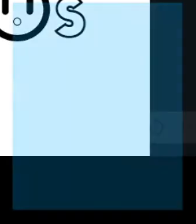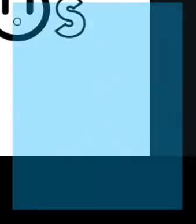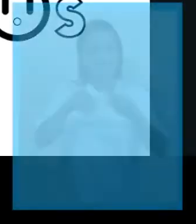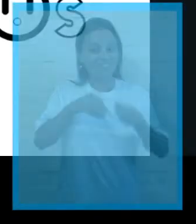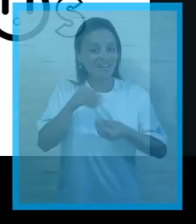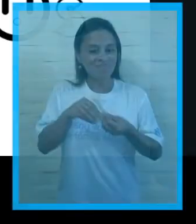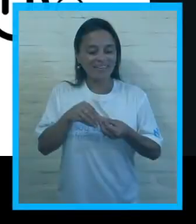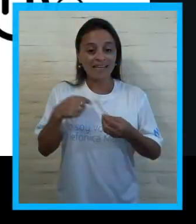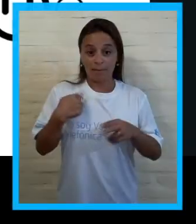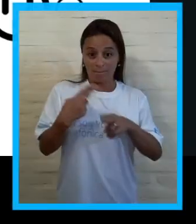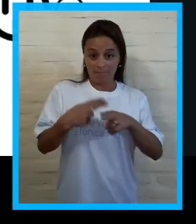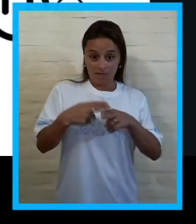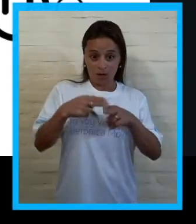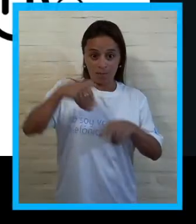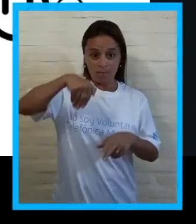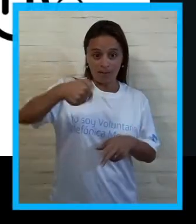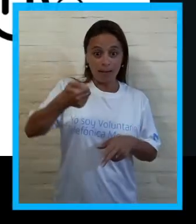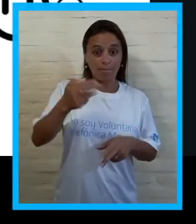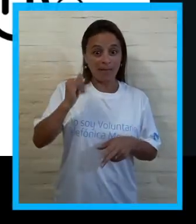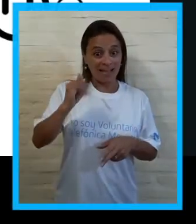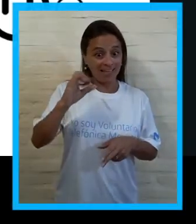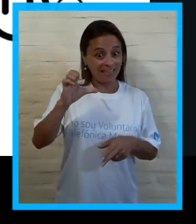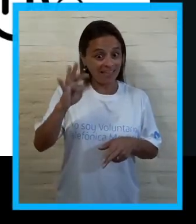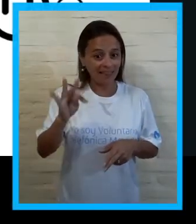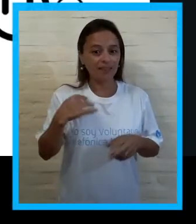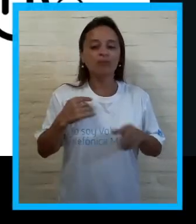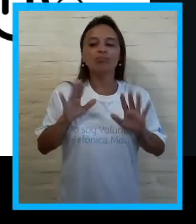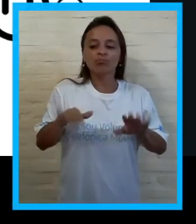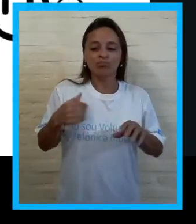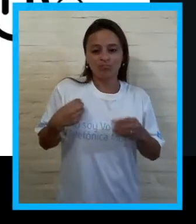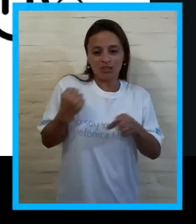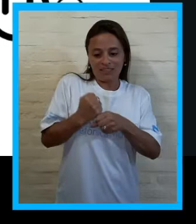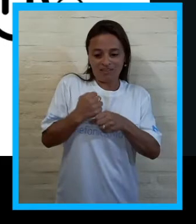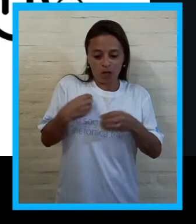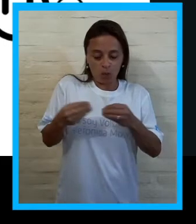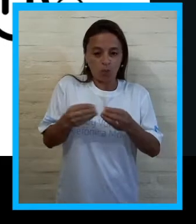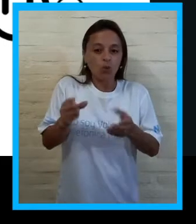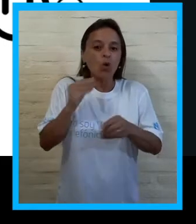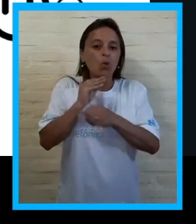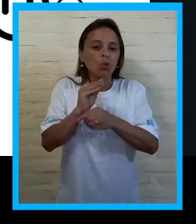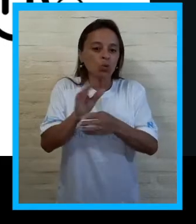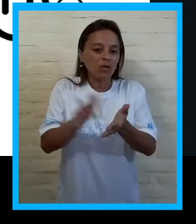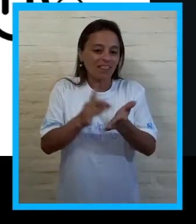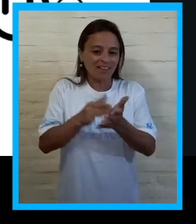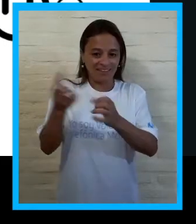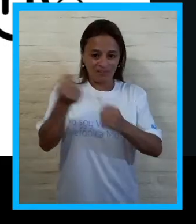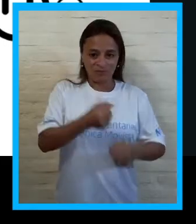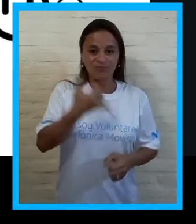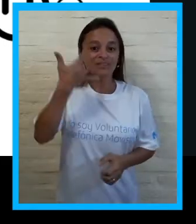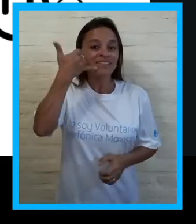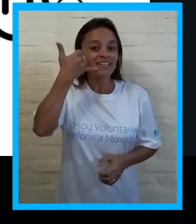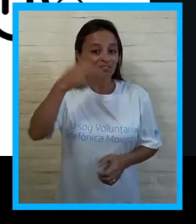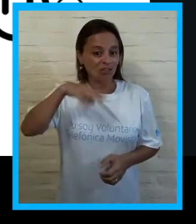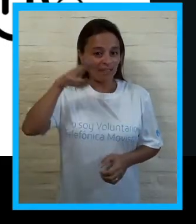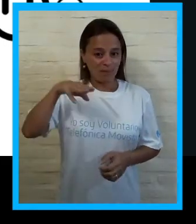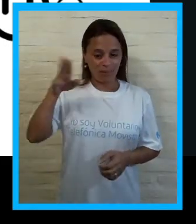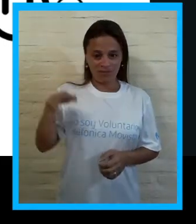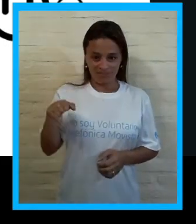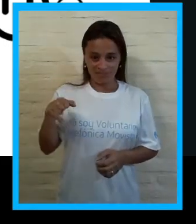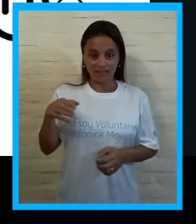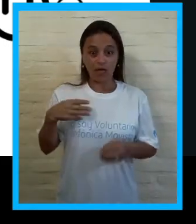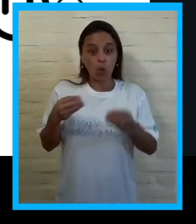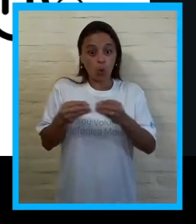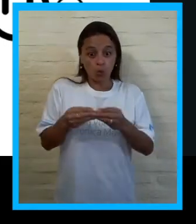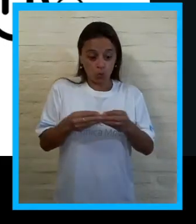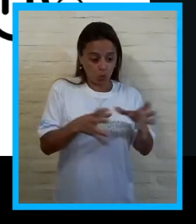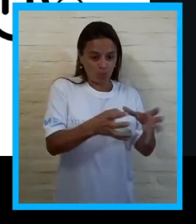Hola familias, mi nombre es Mayet. Pertenezco al equipo de Cultura Digital de Fundación Telefónica Movistar,